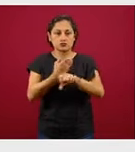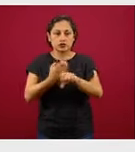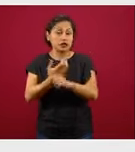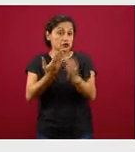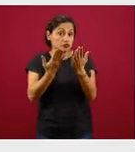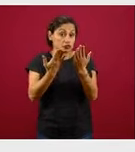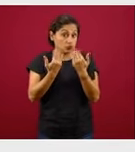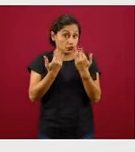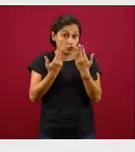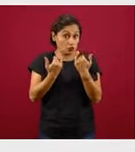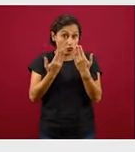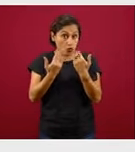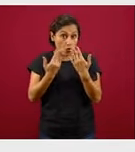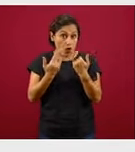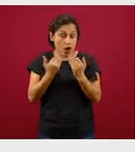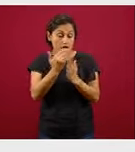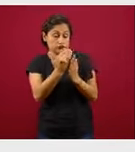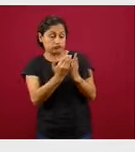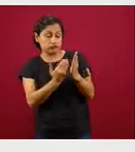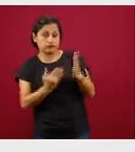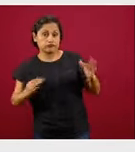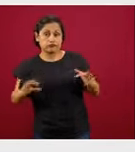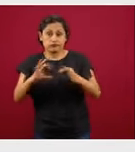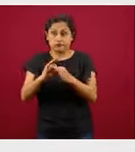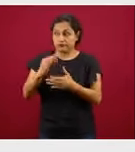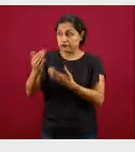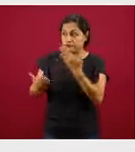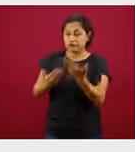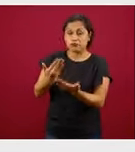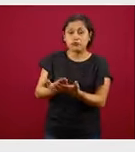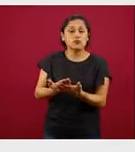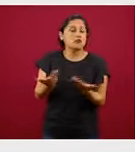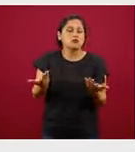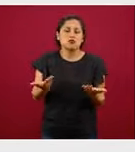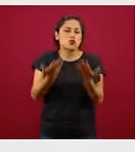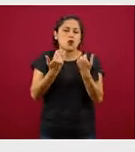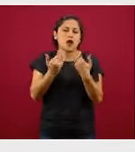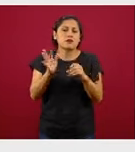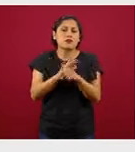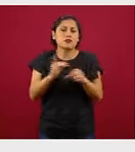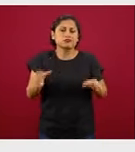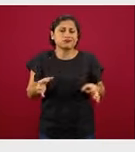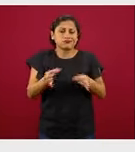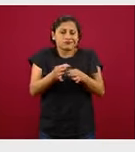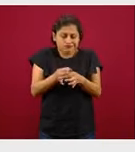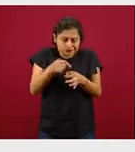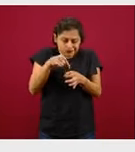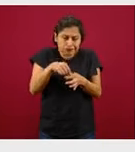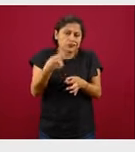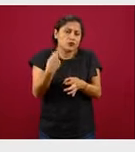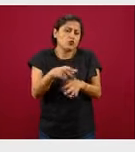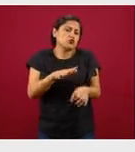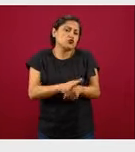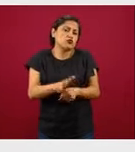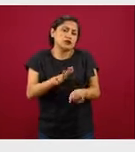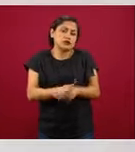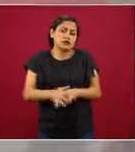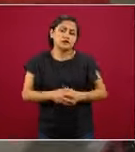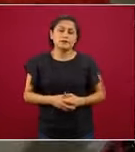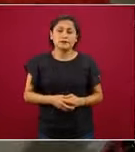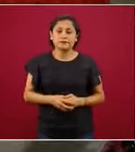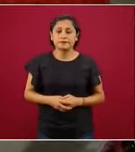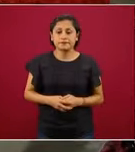tienen esta regulación e intercambio de servicios porque son tan pequeñas que sus servicios son muy suficientes. La que sigue, por favor.